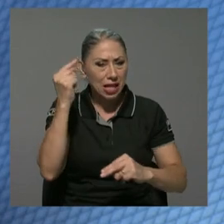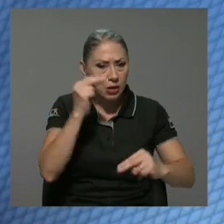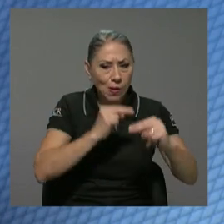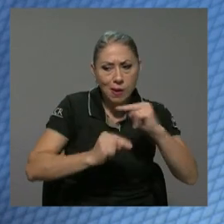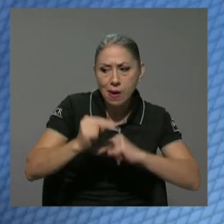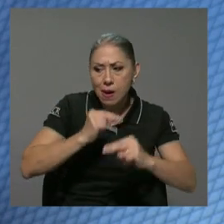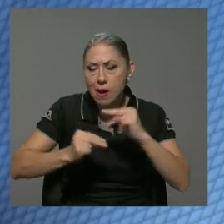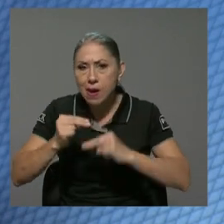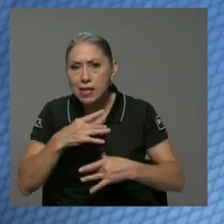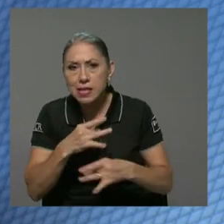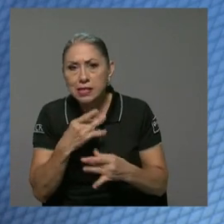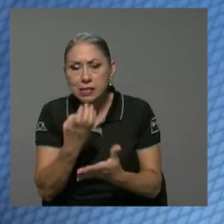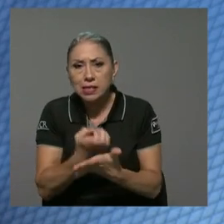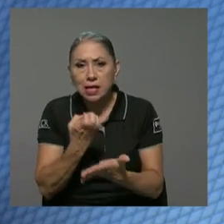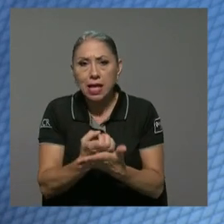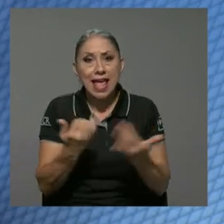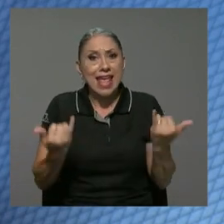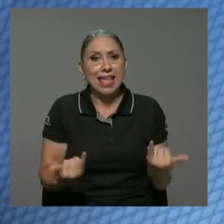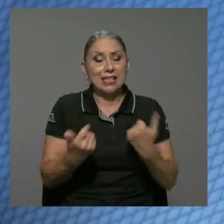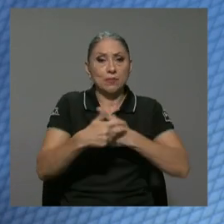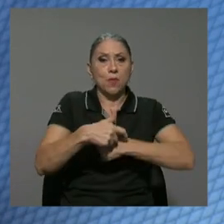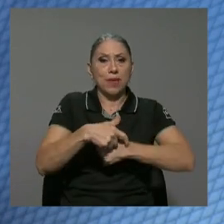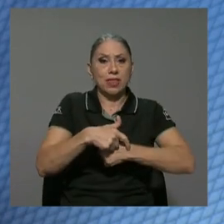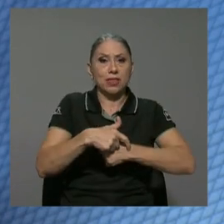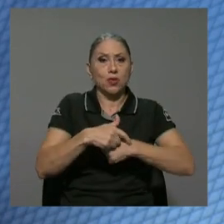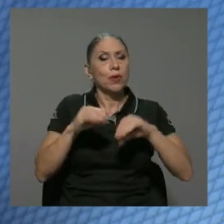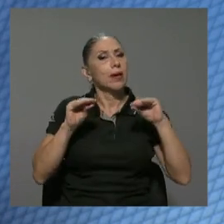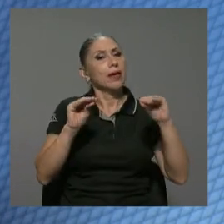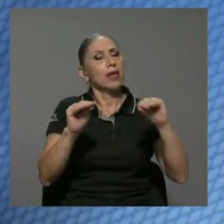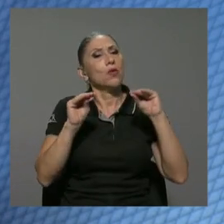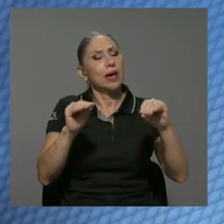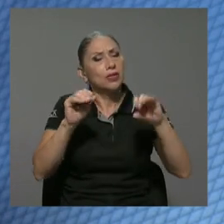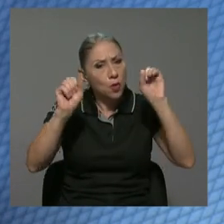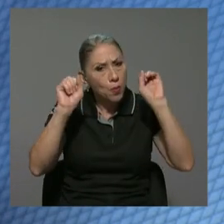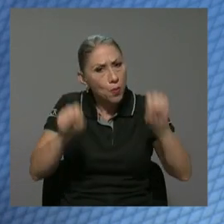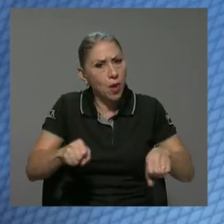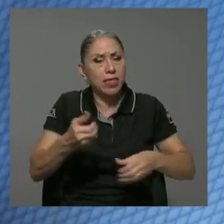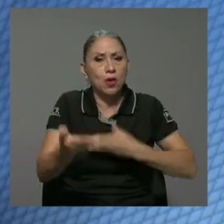este momento, la educación puede hacer una contribución, como lo ha hecho en